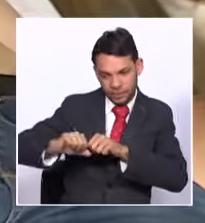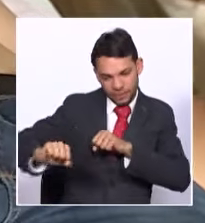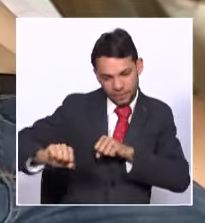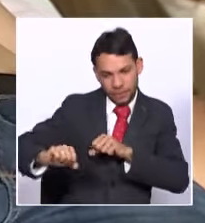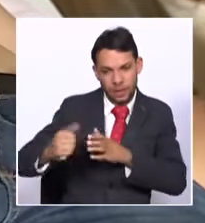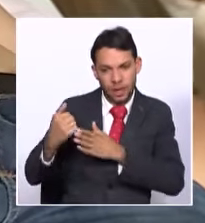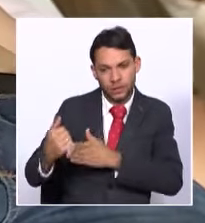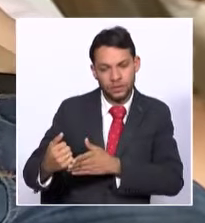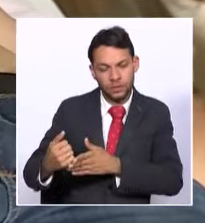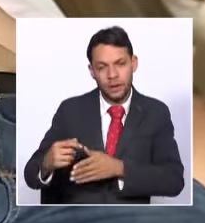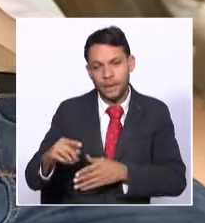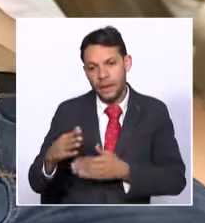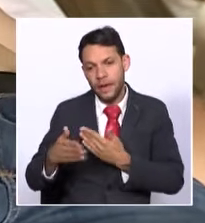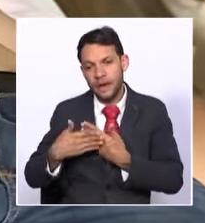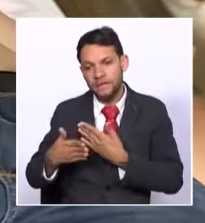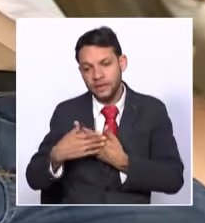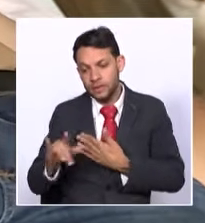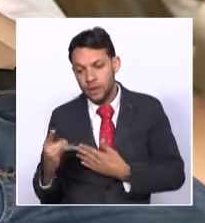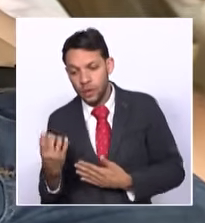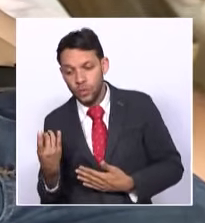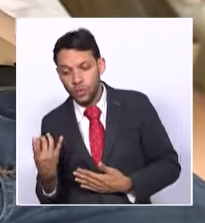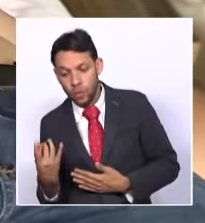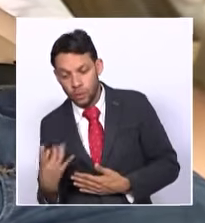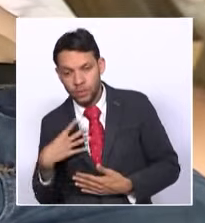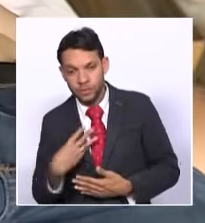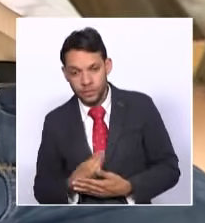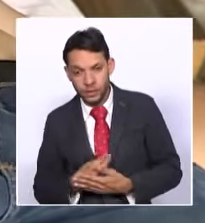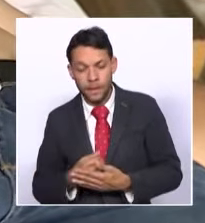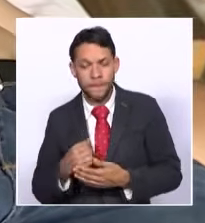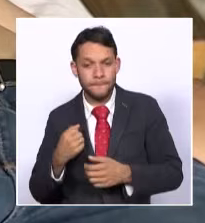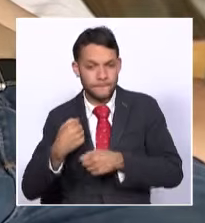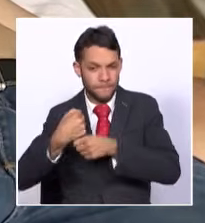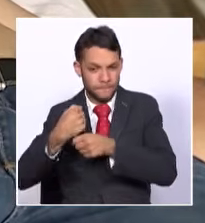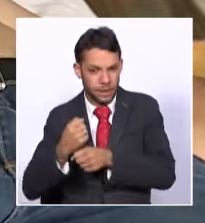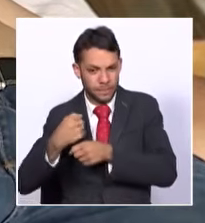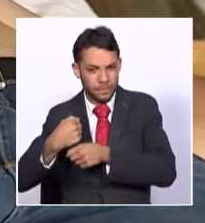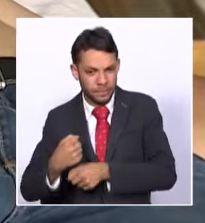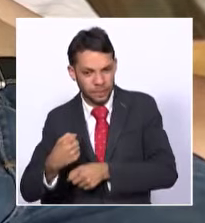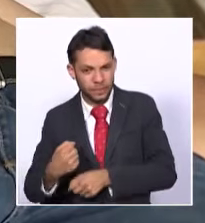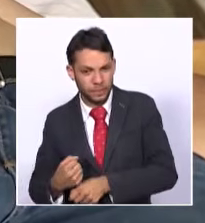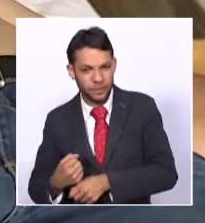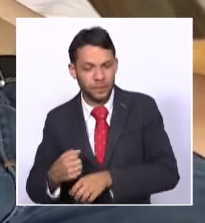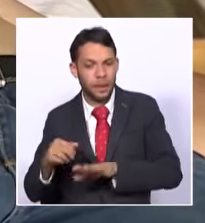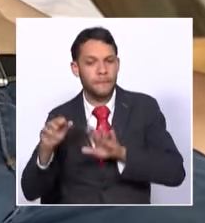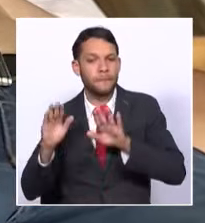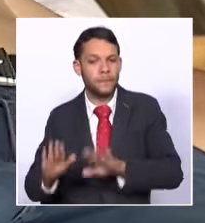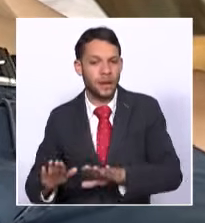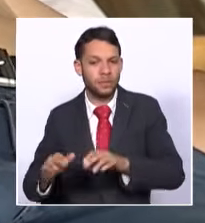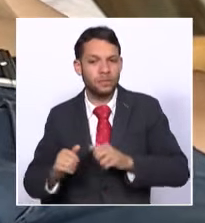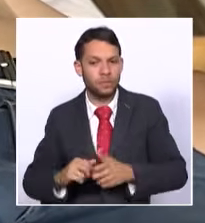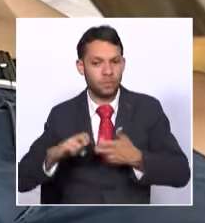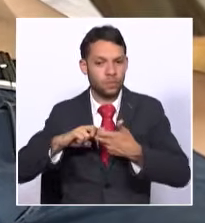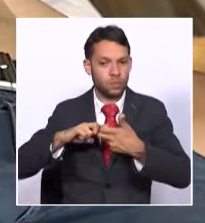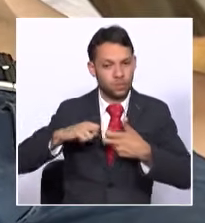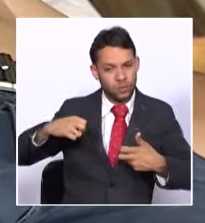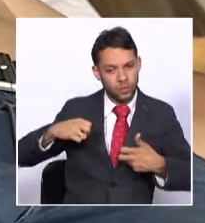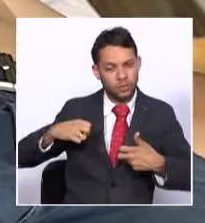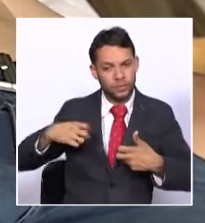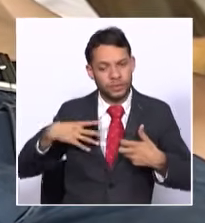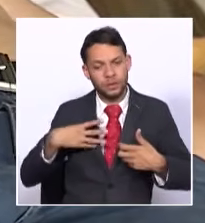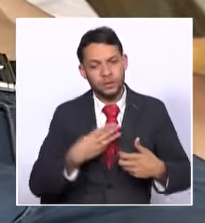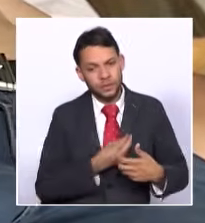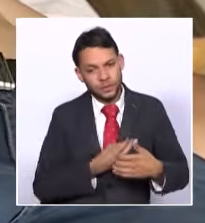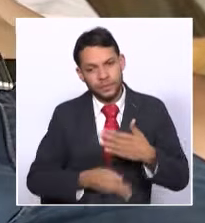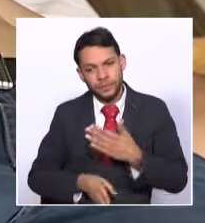Andresito. Sí. Cuando yo hago compresión estoy inhibiendo el músculo, lo estoy bloqueando. Y eso lo que a